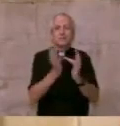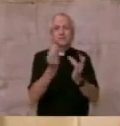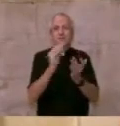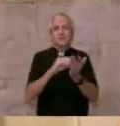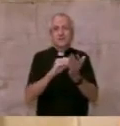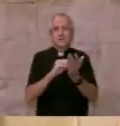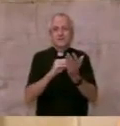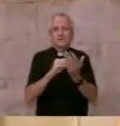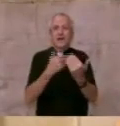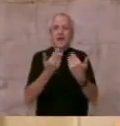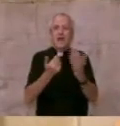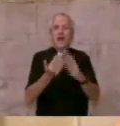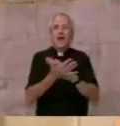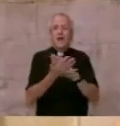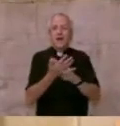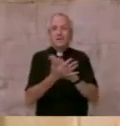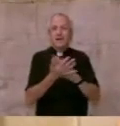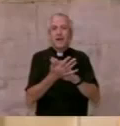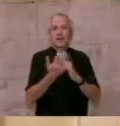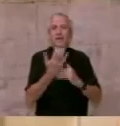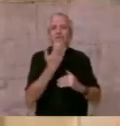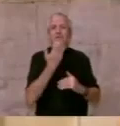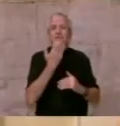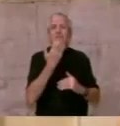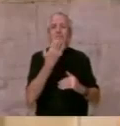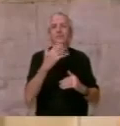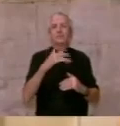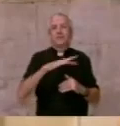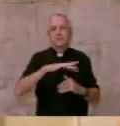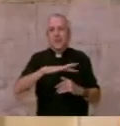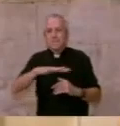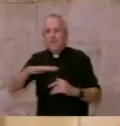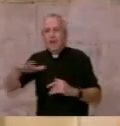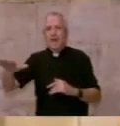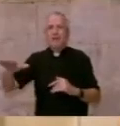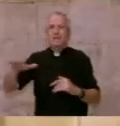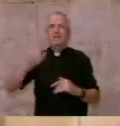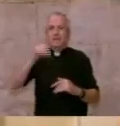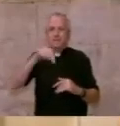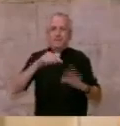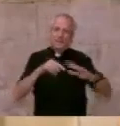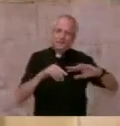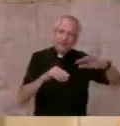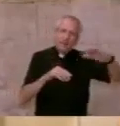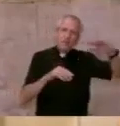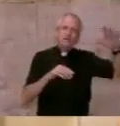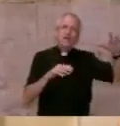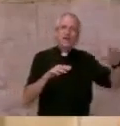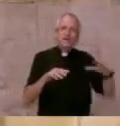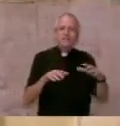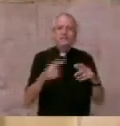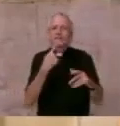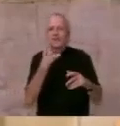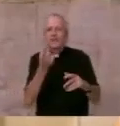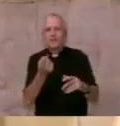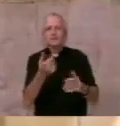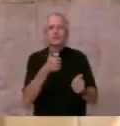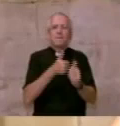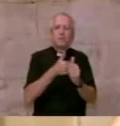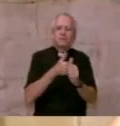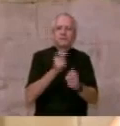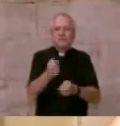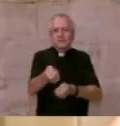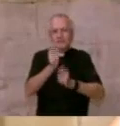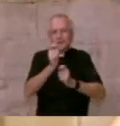Jesús se hacía entender con sus parábolas sacadas de allí cercanas al mar de Galilea, diciéndole a sus apóstoles que tenían que